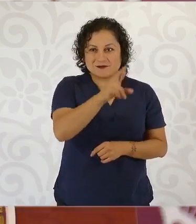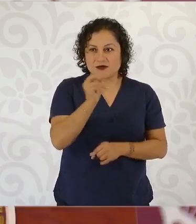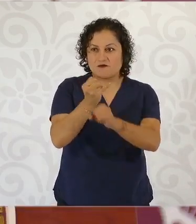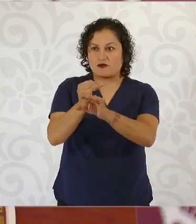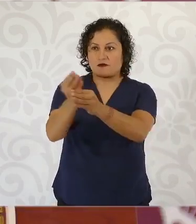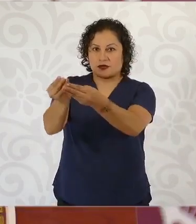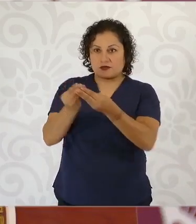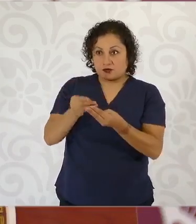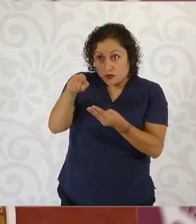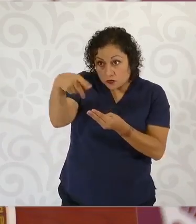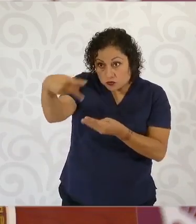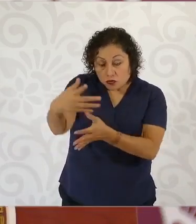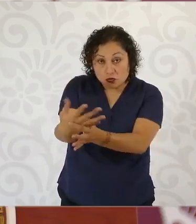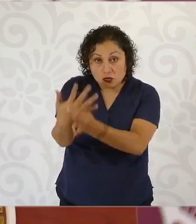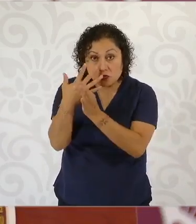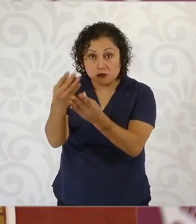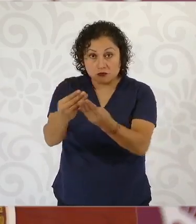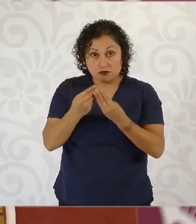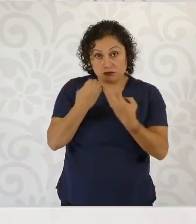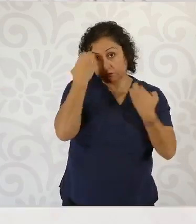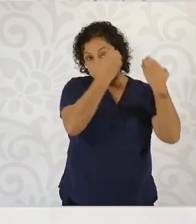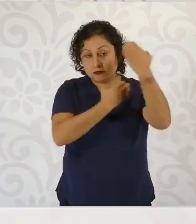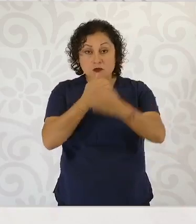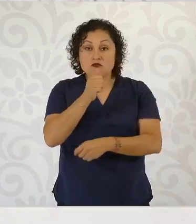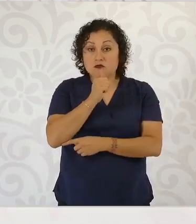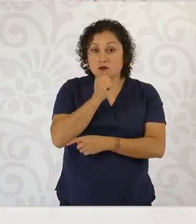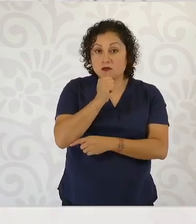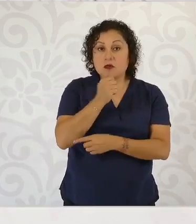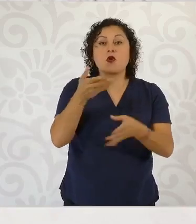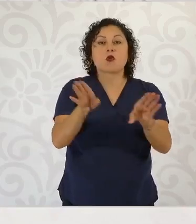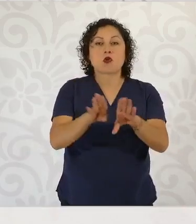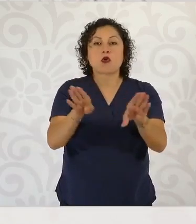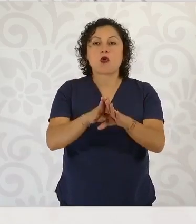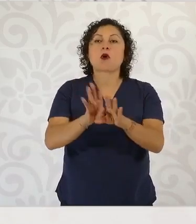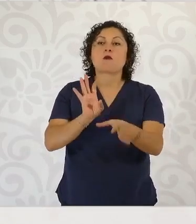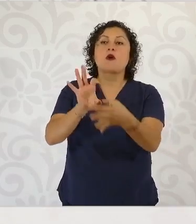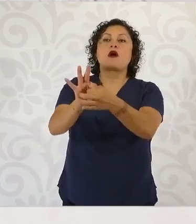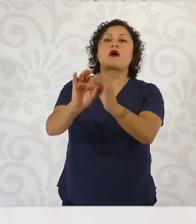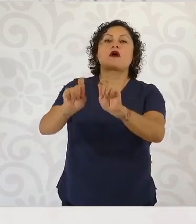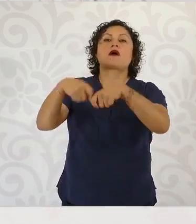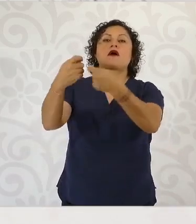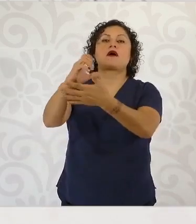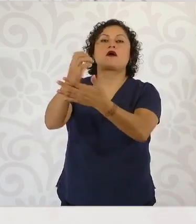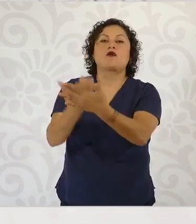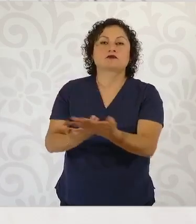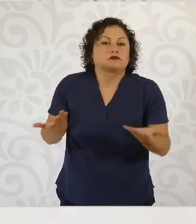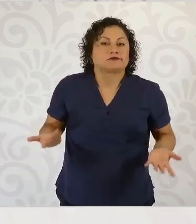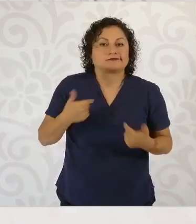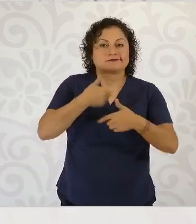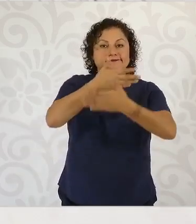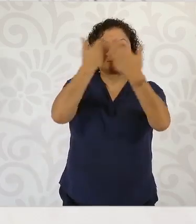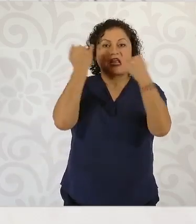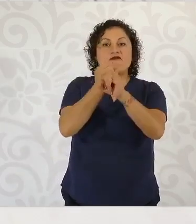brindan y cómo fue en todo caso que se hizo esta adjudicación. Hasta no tener toda la información, pues evidentemente